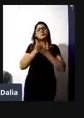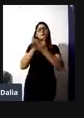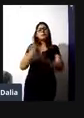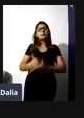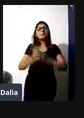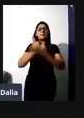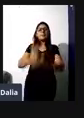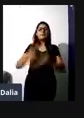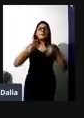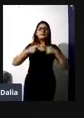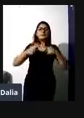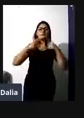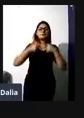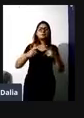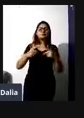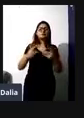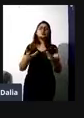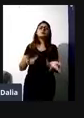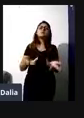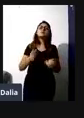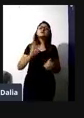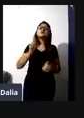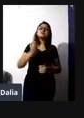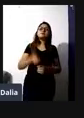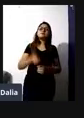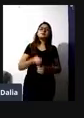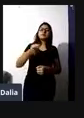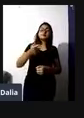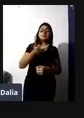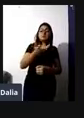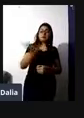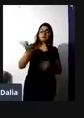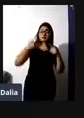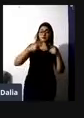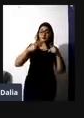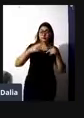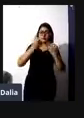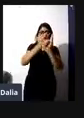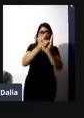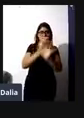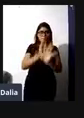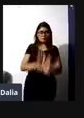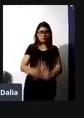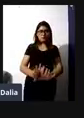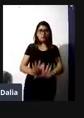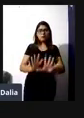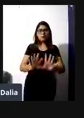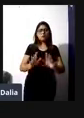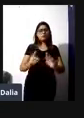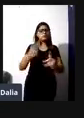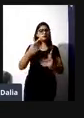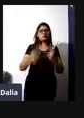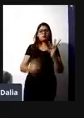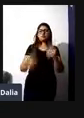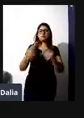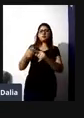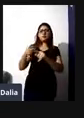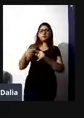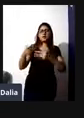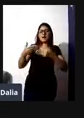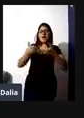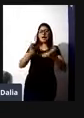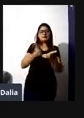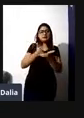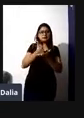pues siguiendo, es hacerles llegar la información en los formatos más